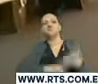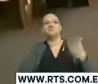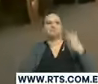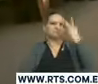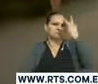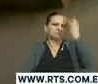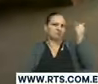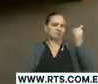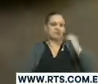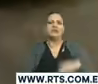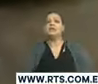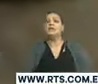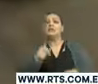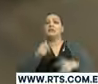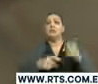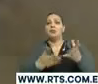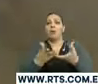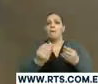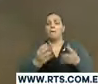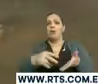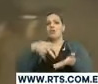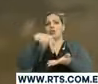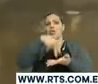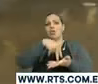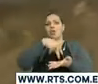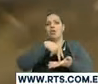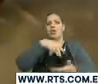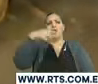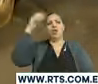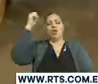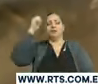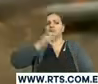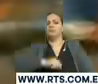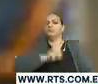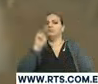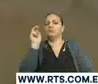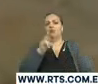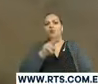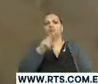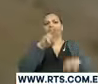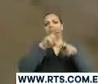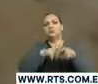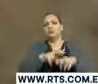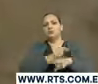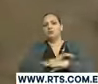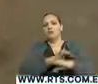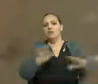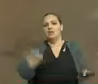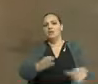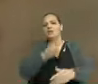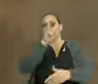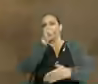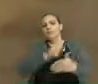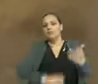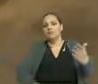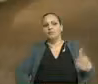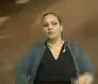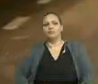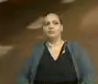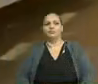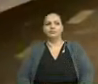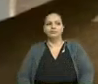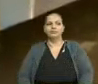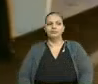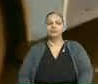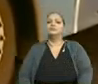de pie, de sentadas, perdón, por llevar personas de pie, las hemos sancionado con la contravención que está actualmente vigente, que es el